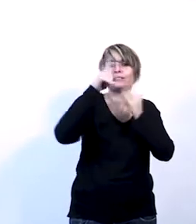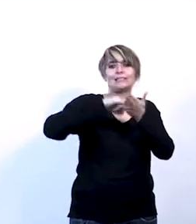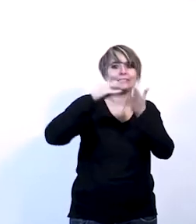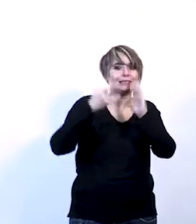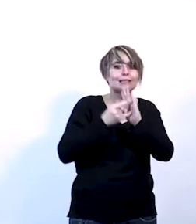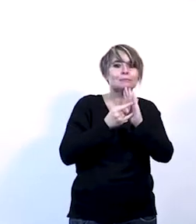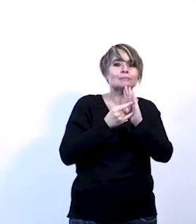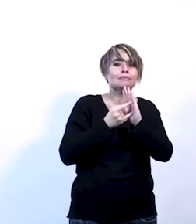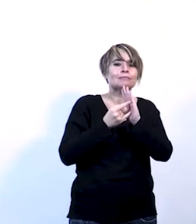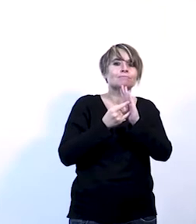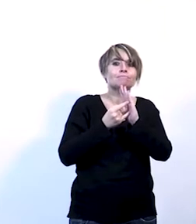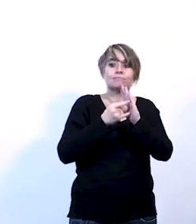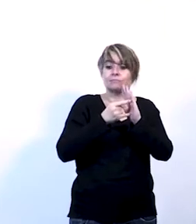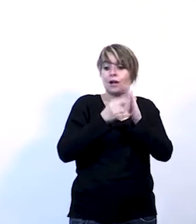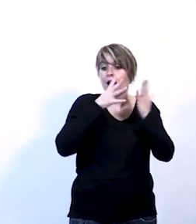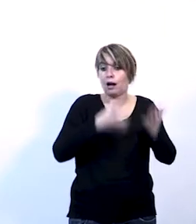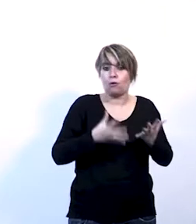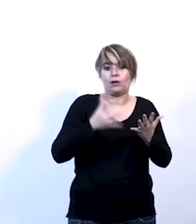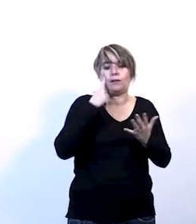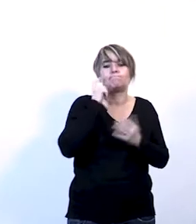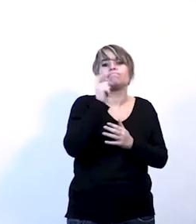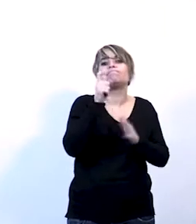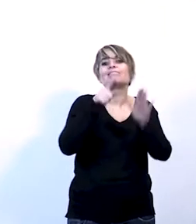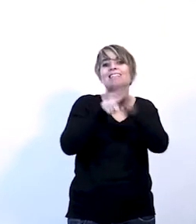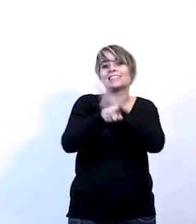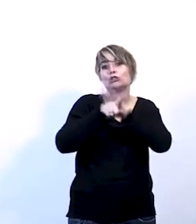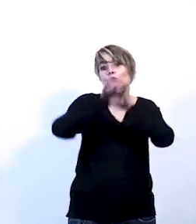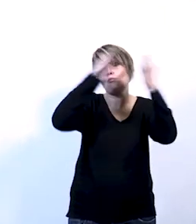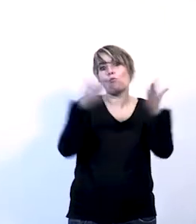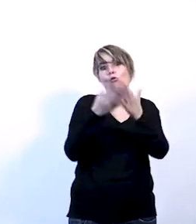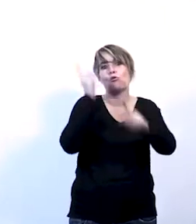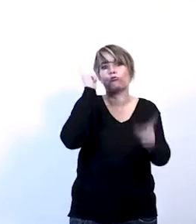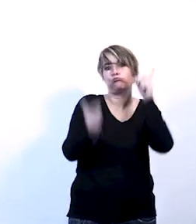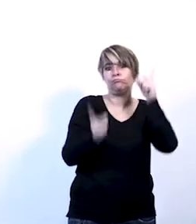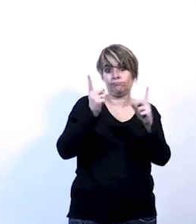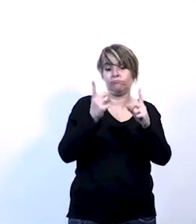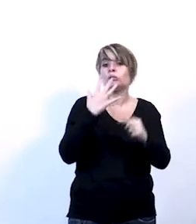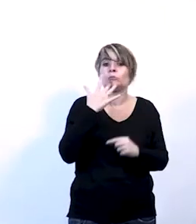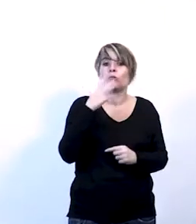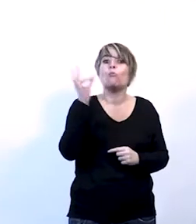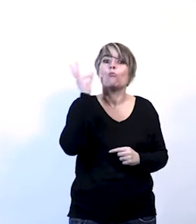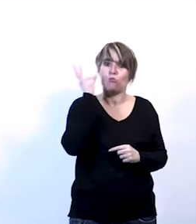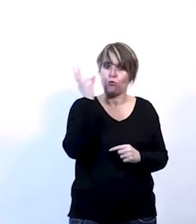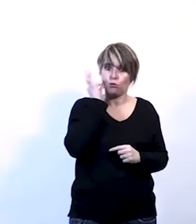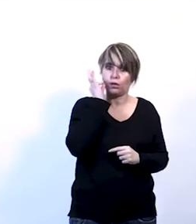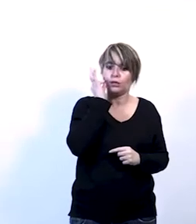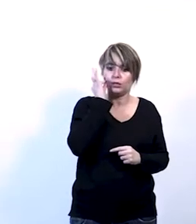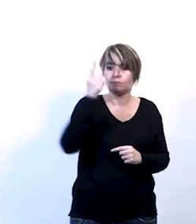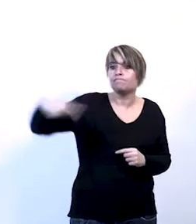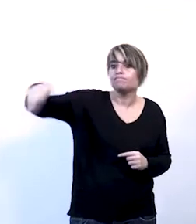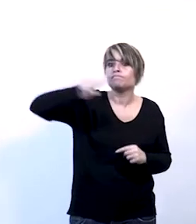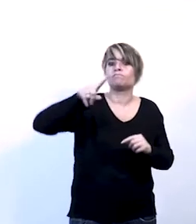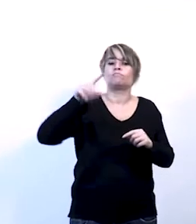sistema que hoy mayoritariamente gestiona el mundo. Las mujeres somos también seríais